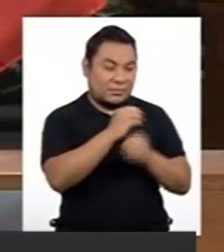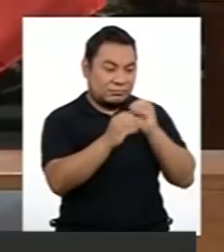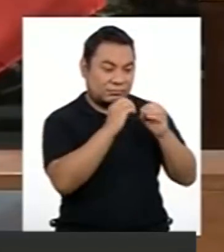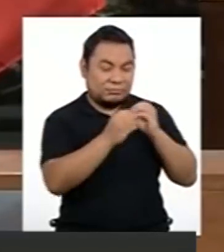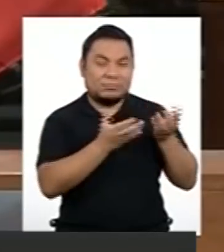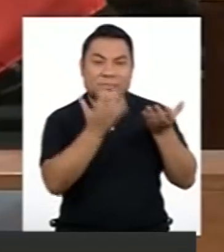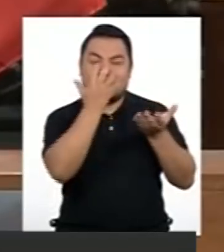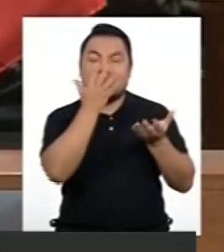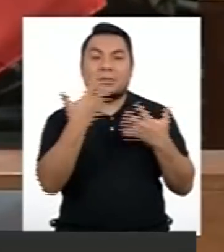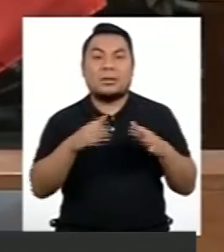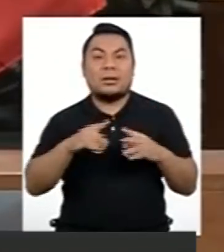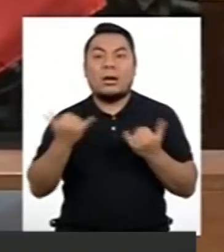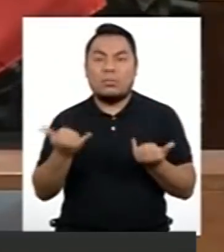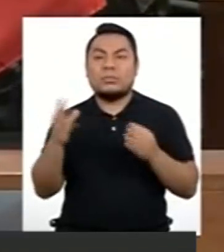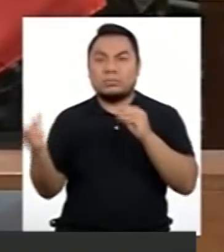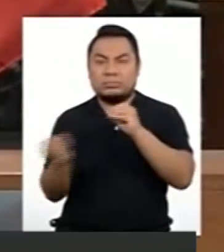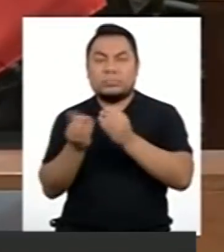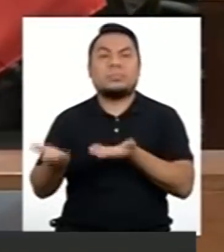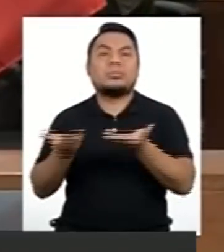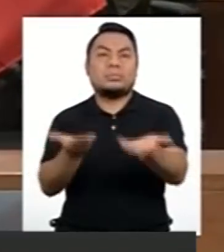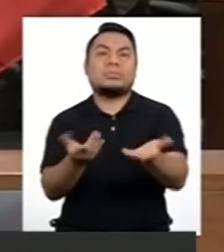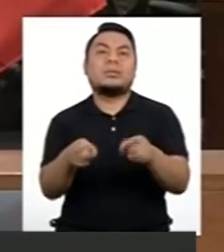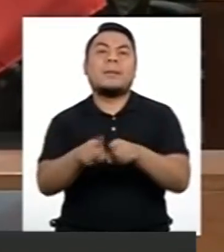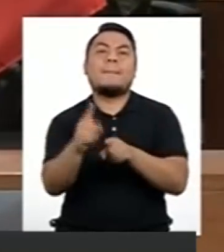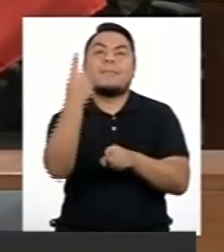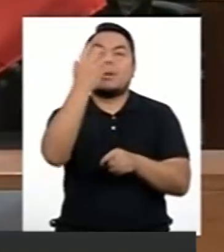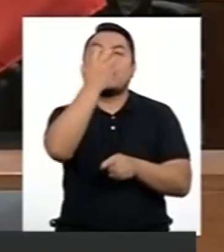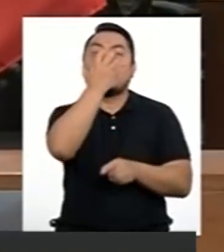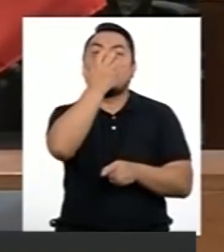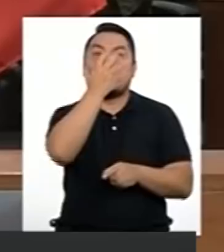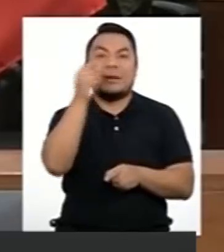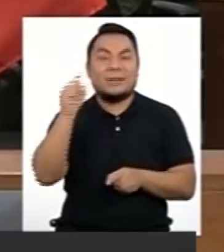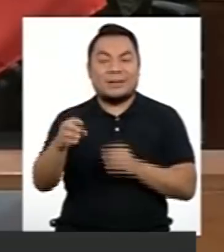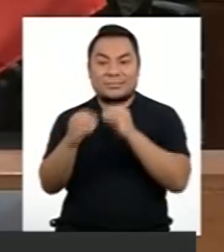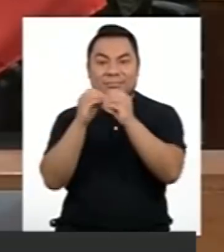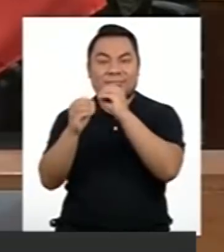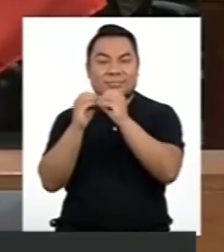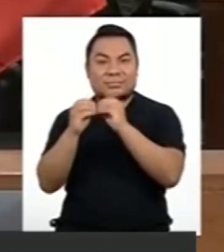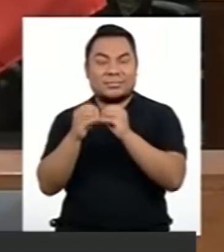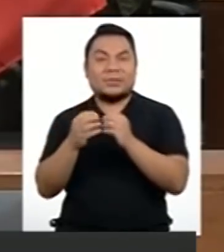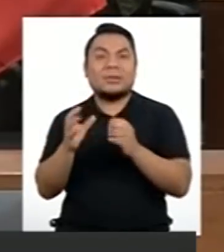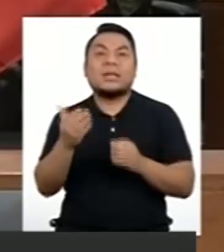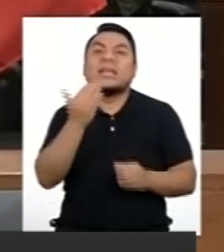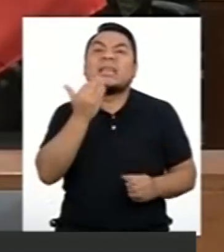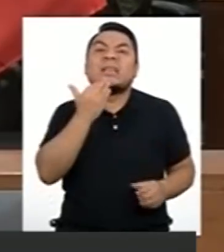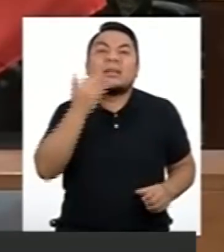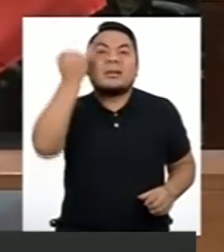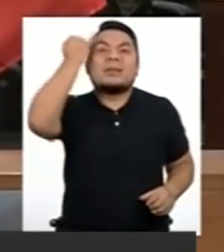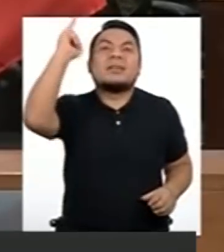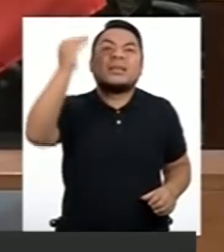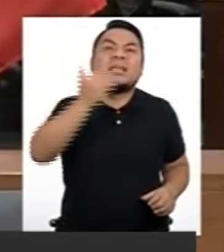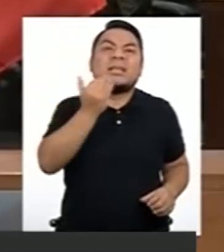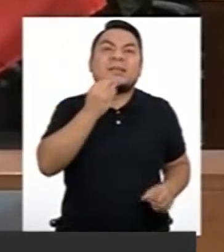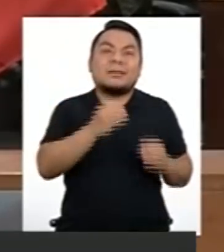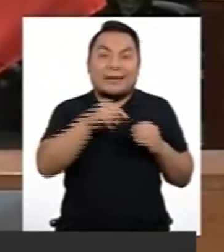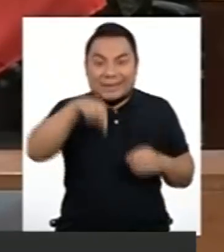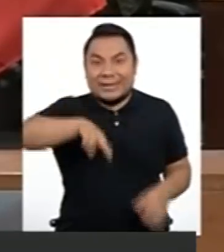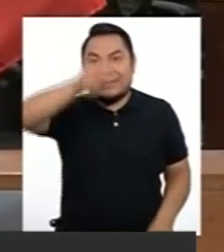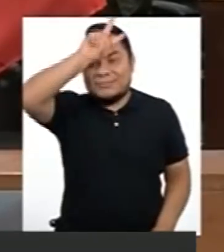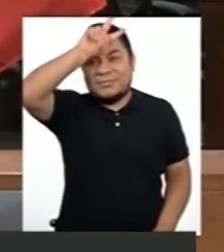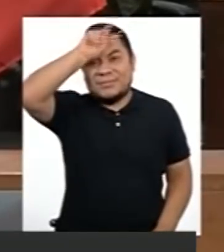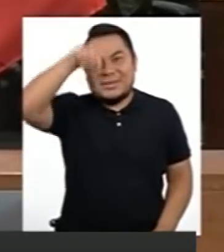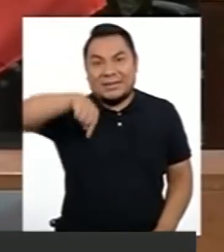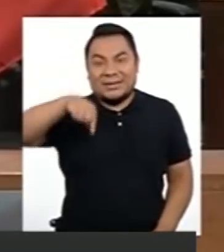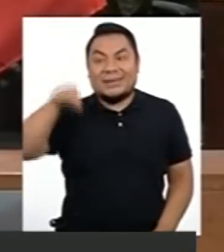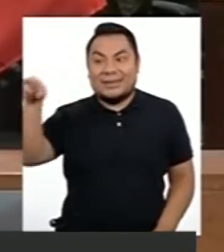adicionalmente también ya se ponen en servicio los primeros ventiladores mecánicos que han sido producidos aquí en el Perú, ¿no?